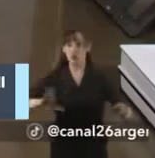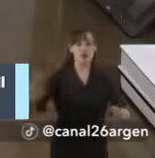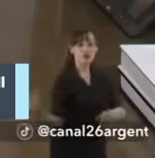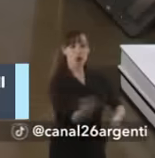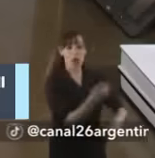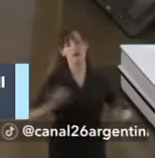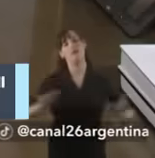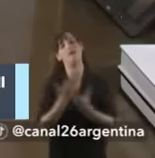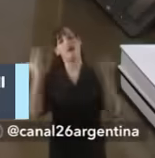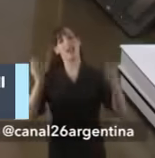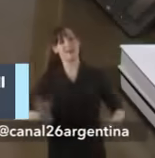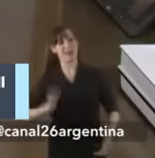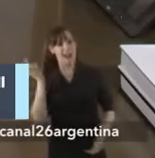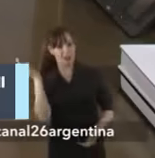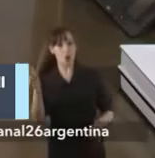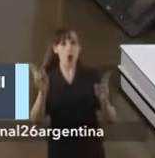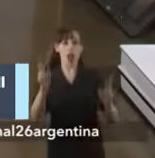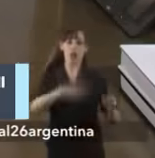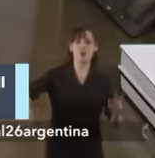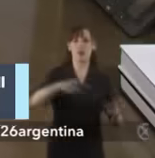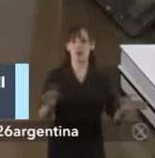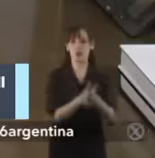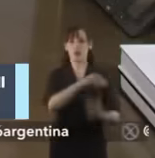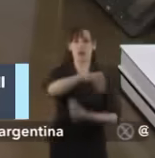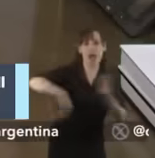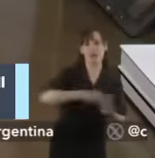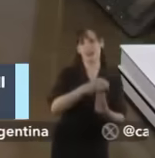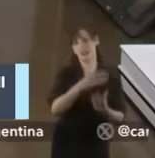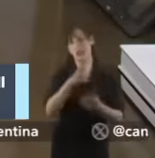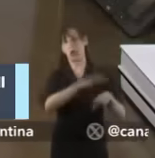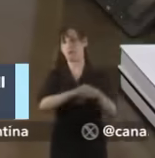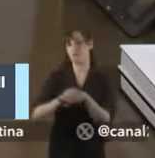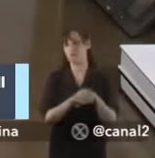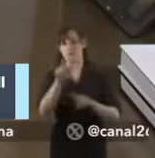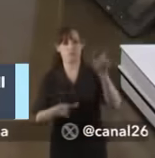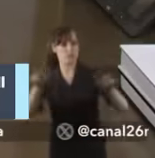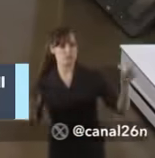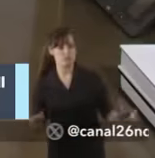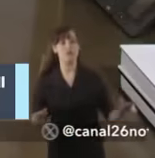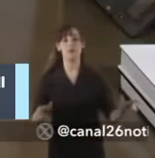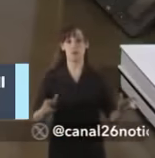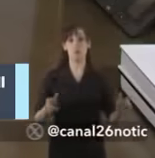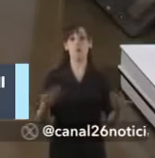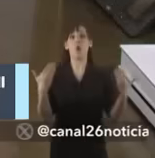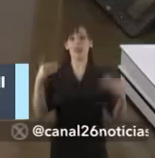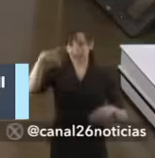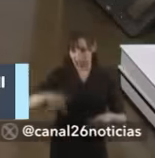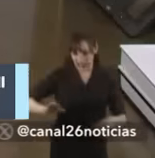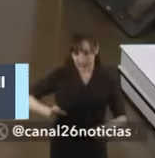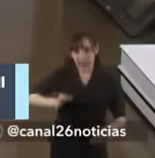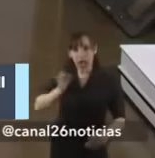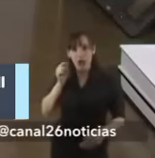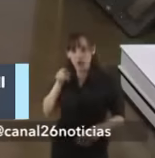espero que puedan pasarlo en compañía de su familia y sus seres queridos este puede ser el año en que demos vuelta Un siglo de